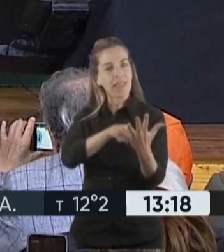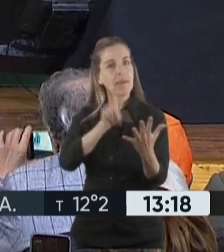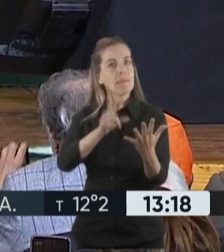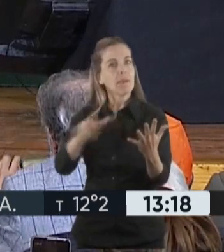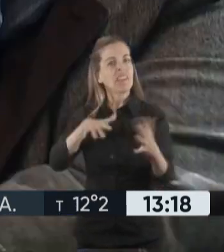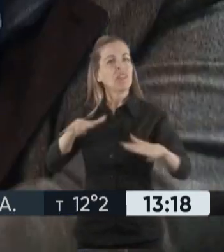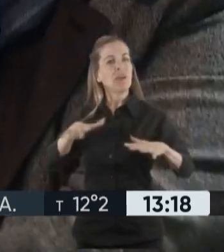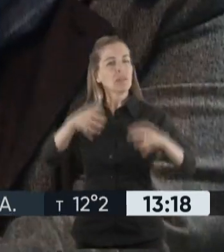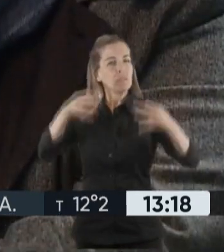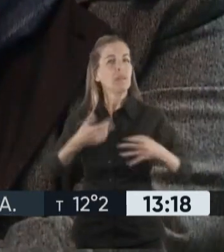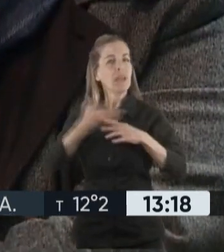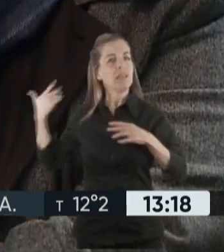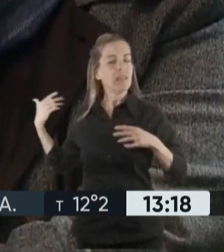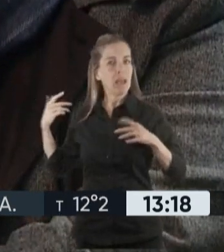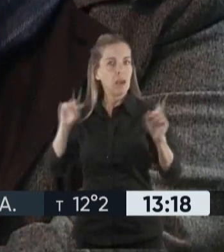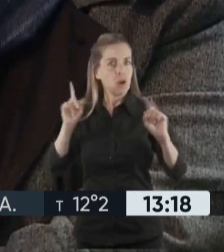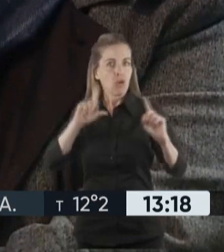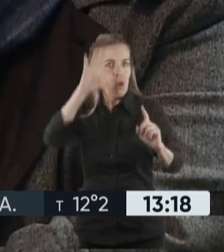pasaron y que nadie se olvide.